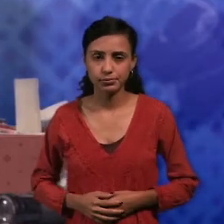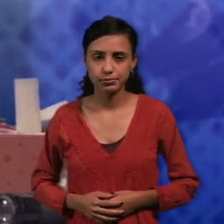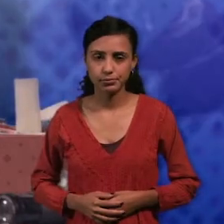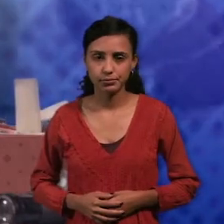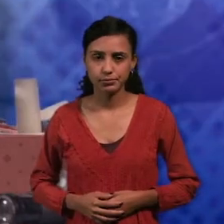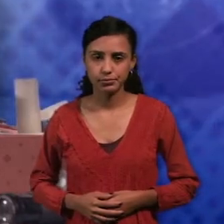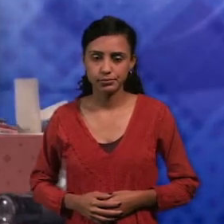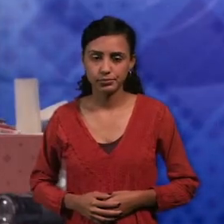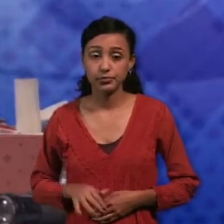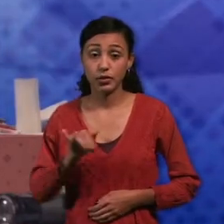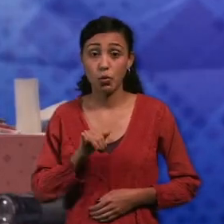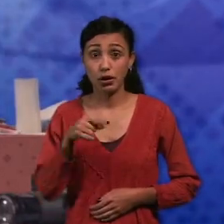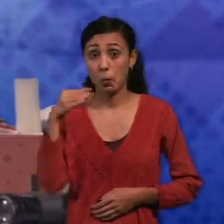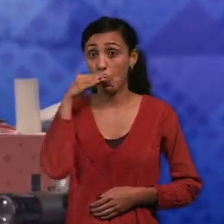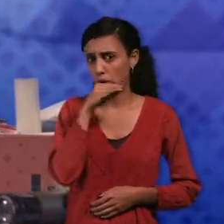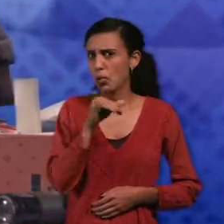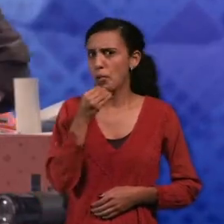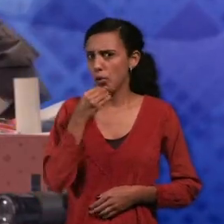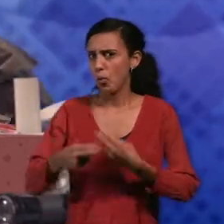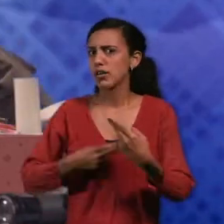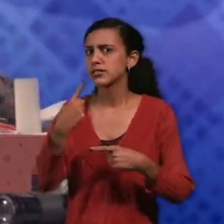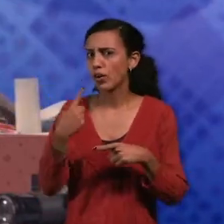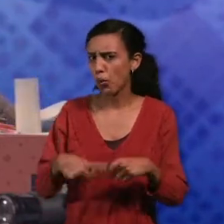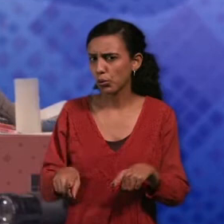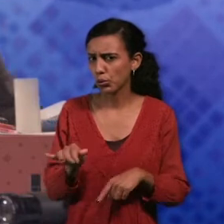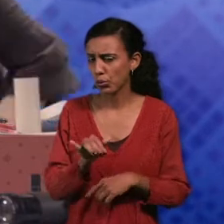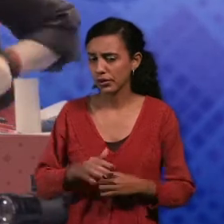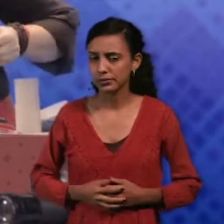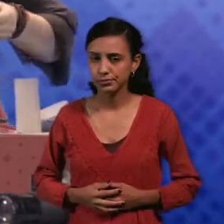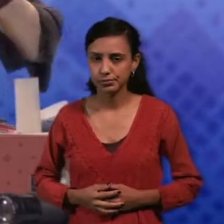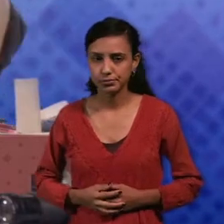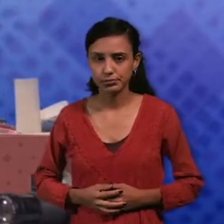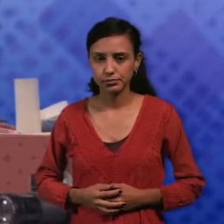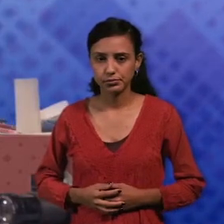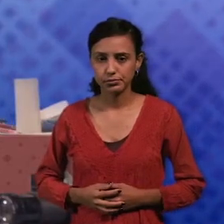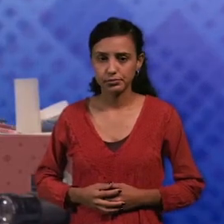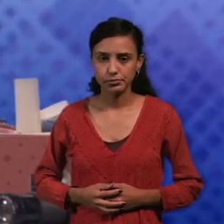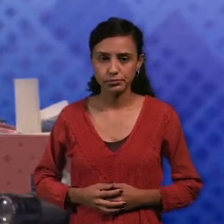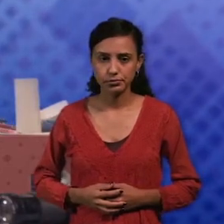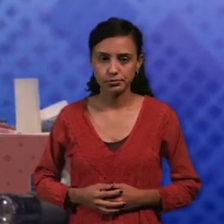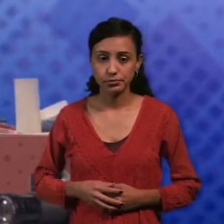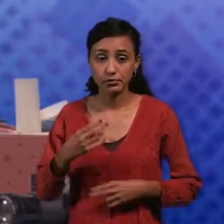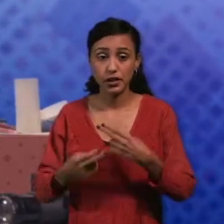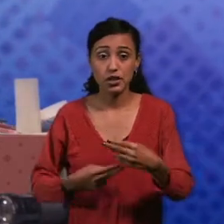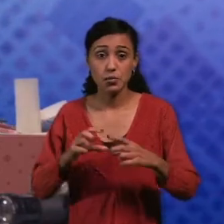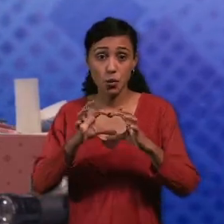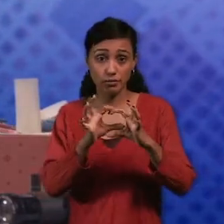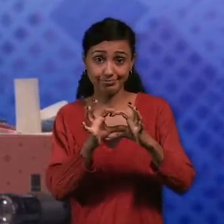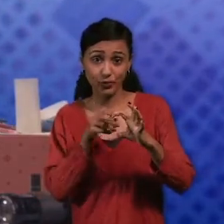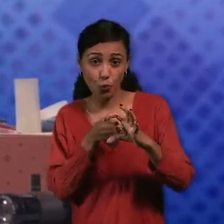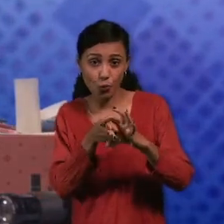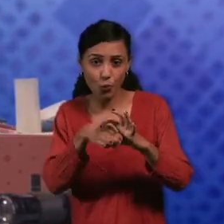este modelo, podemos hacer otro modelo, en el cual sencillamente hacemos un huequito por el